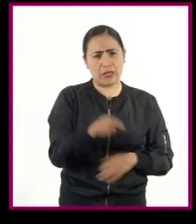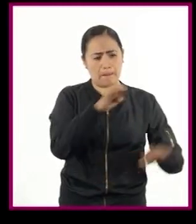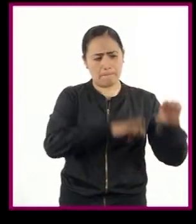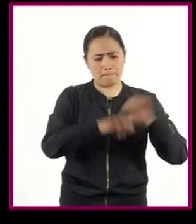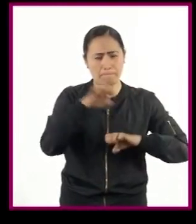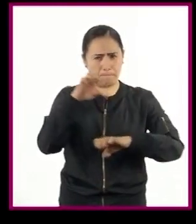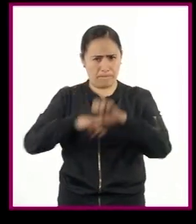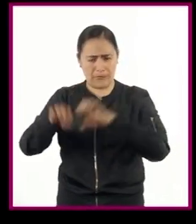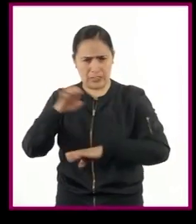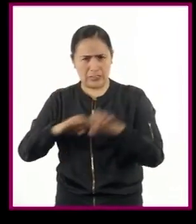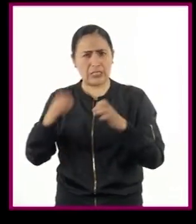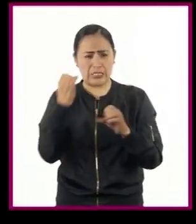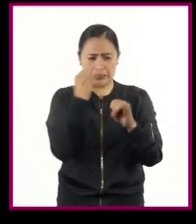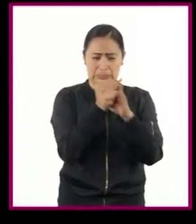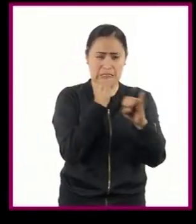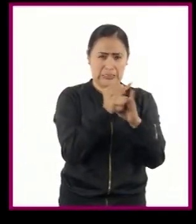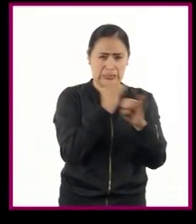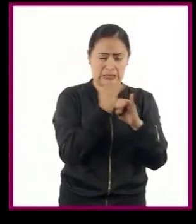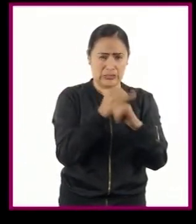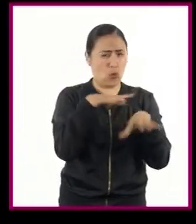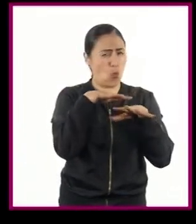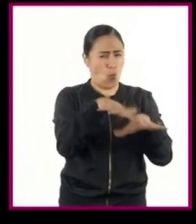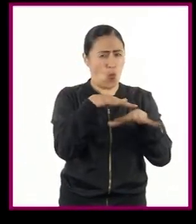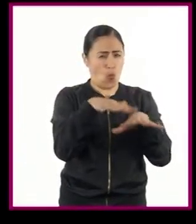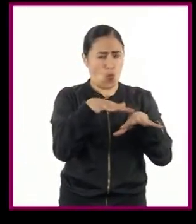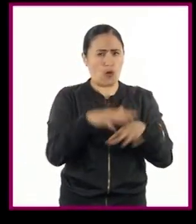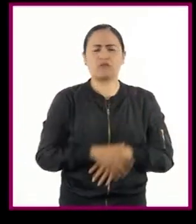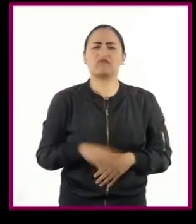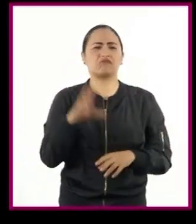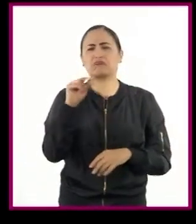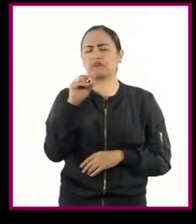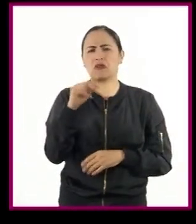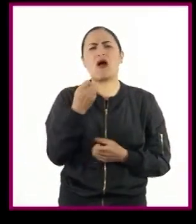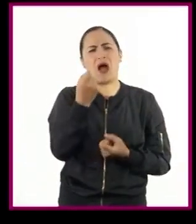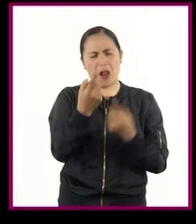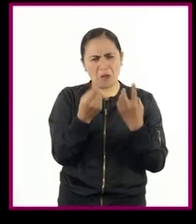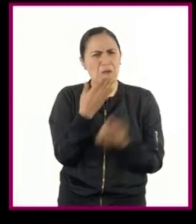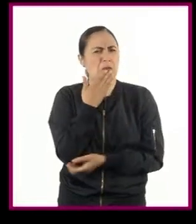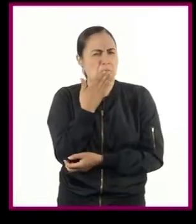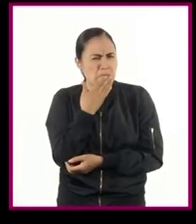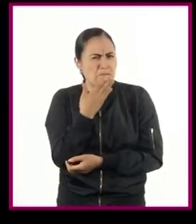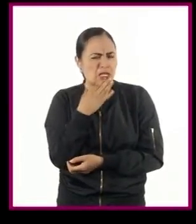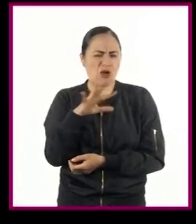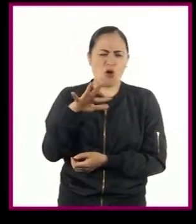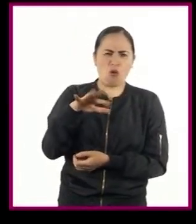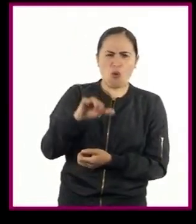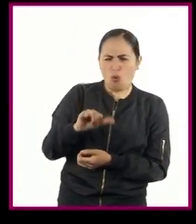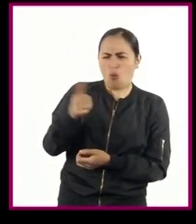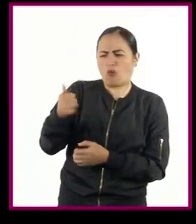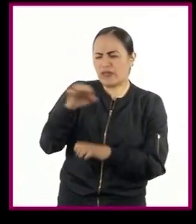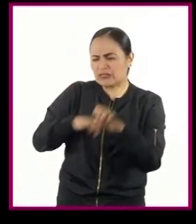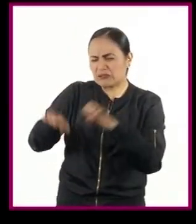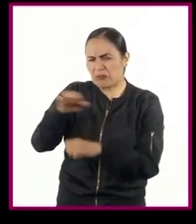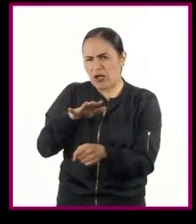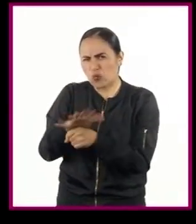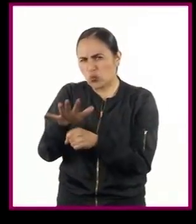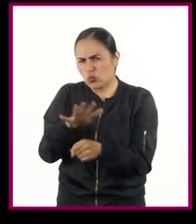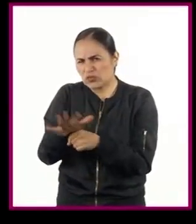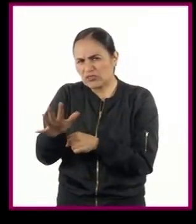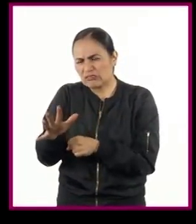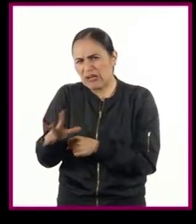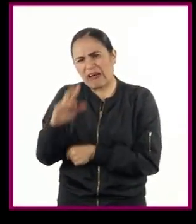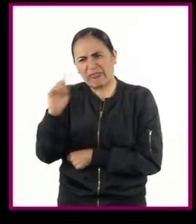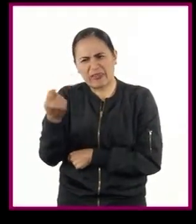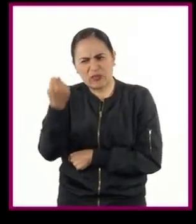escuchamos en internet son superproducciones. Hay algunas muy buenas, otras que no son tan buenas, refiriéndome a la calidad técnica,